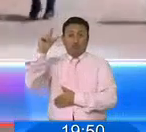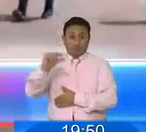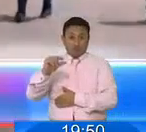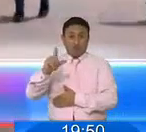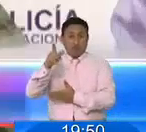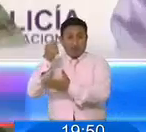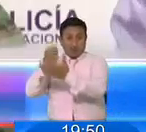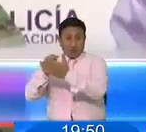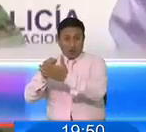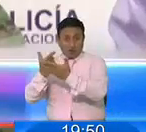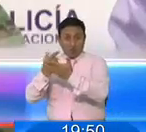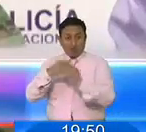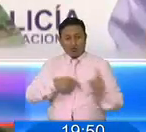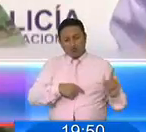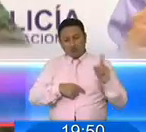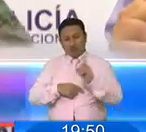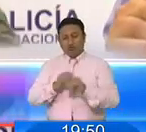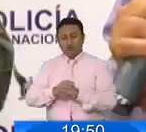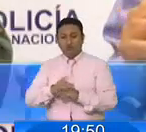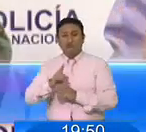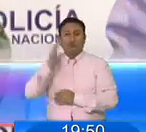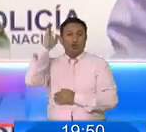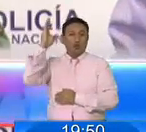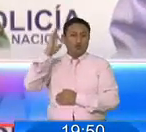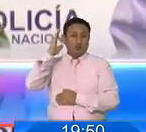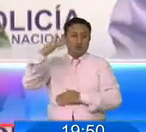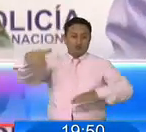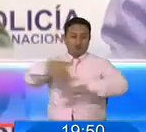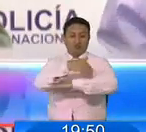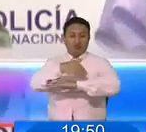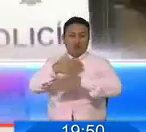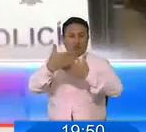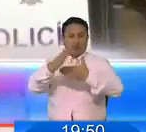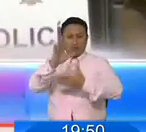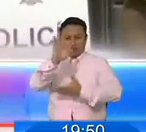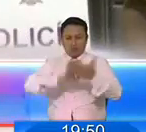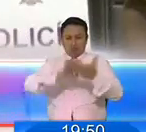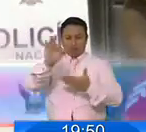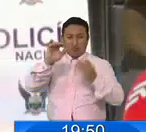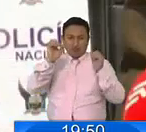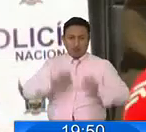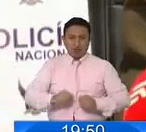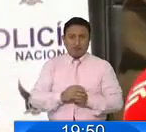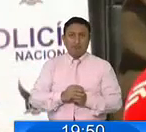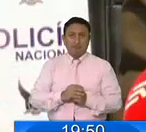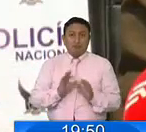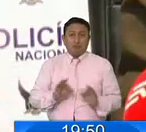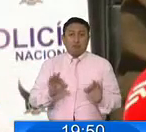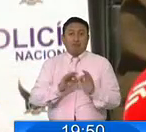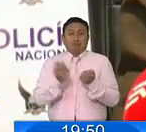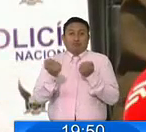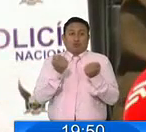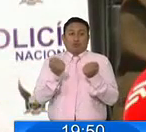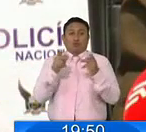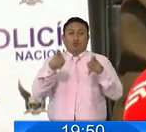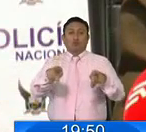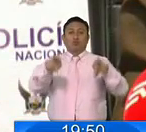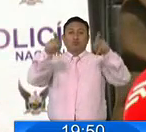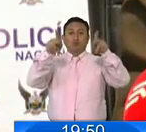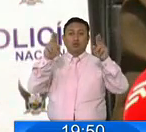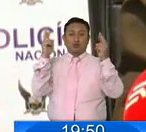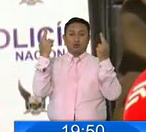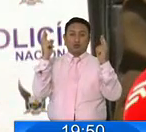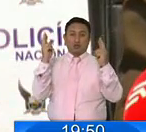en el lado colombiano en la provincia del carchi el 100 por ciento de las vías se encuentran habilitadas fortaleceremos el control en el puente internacional